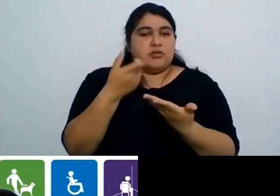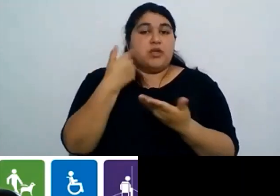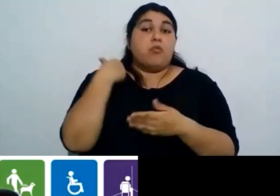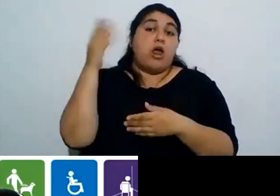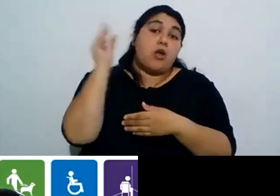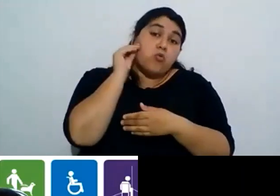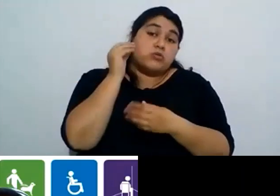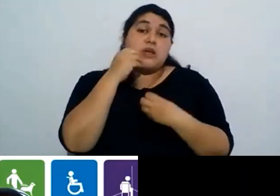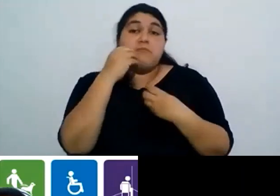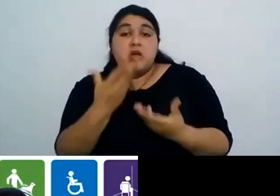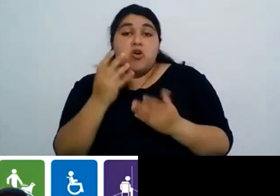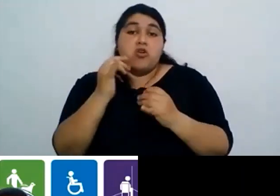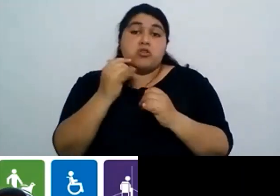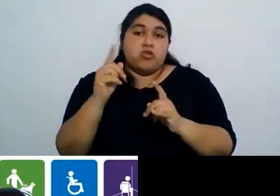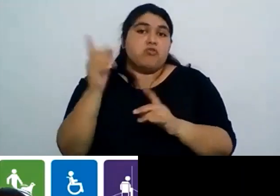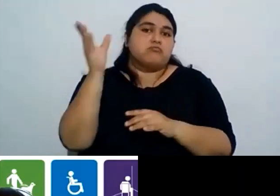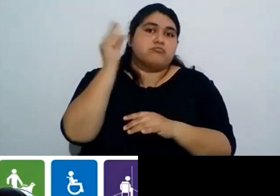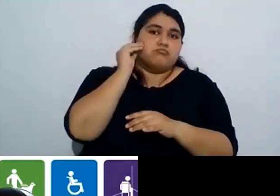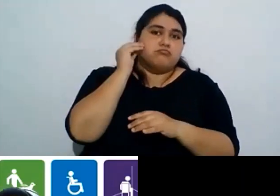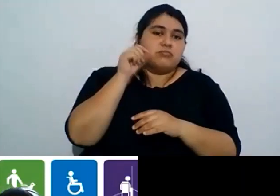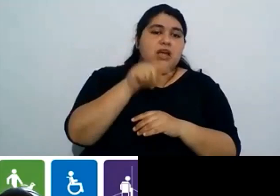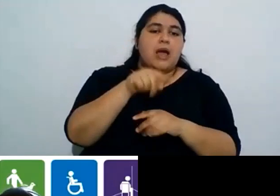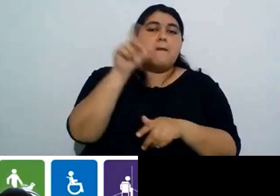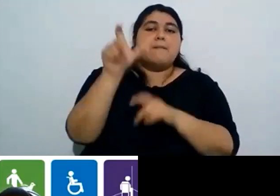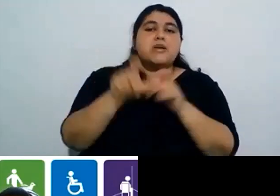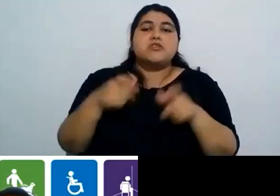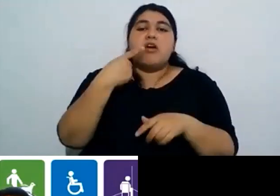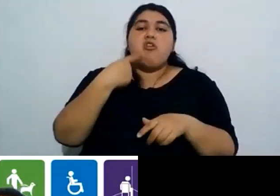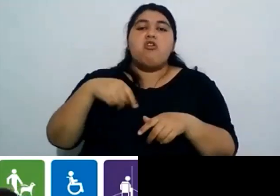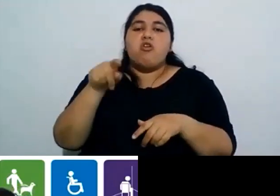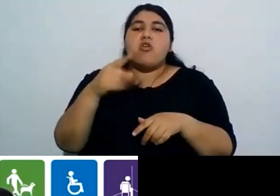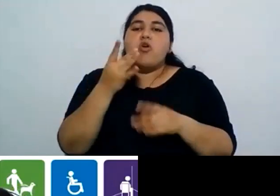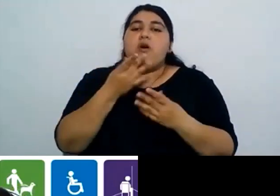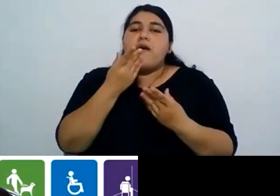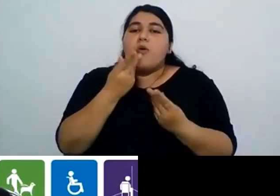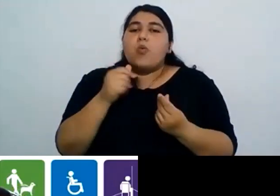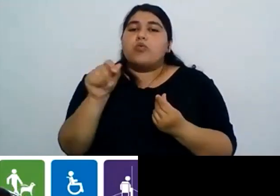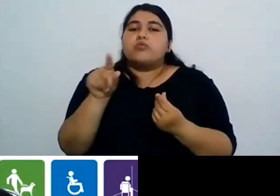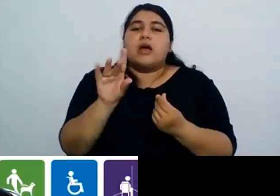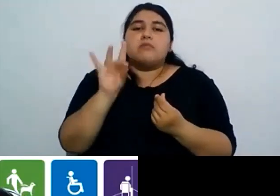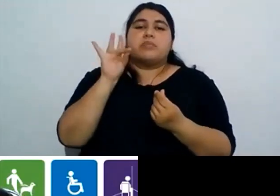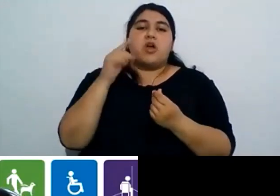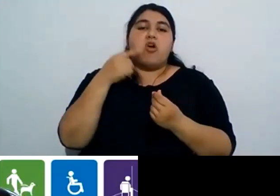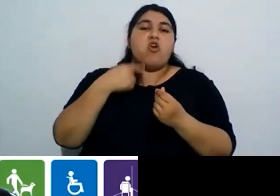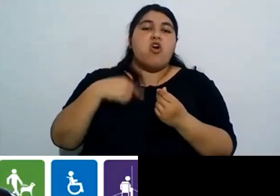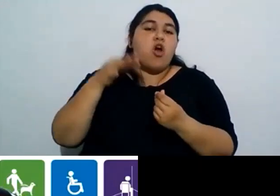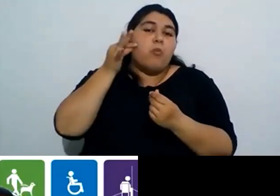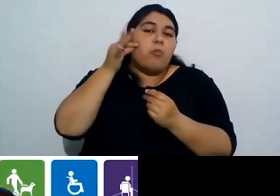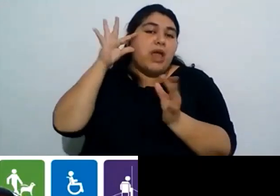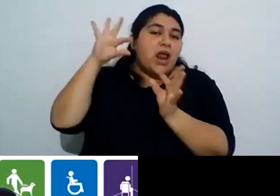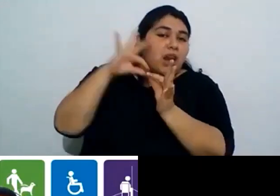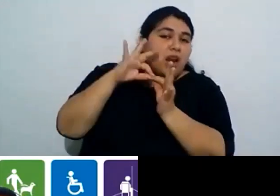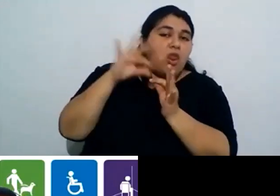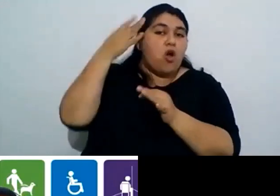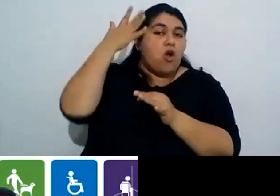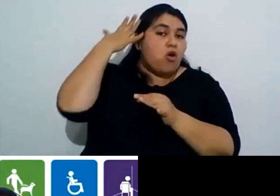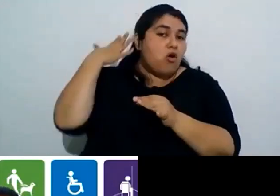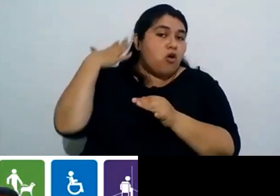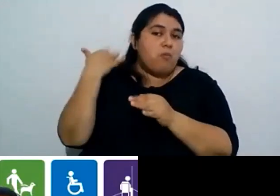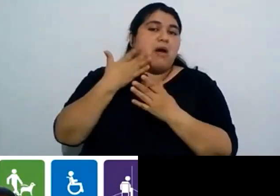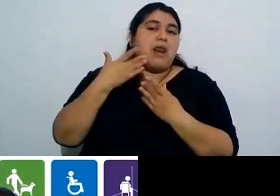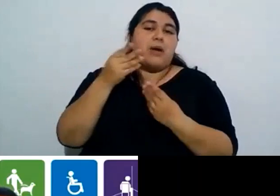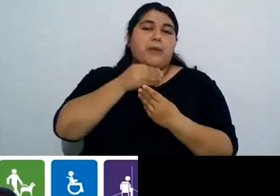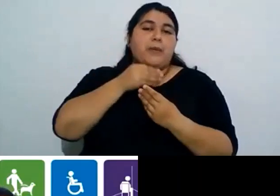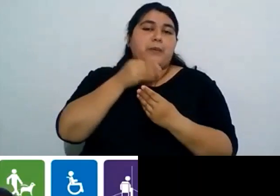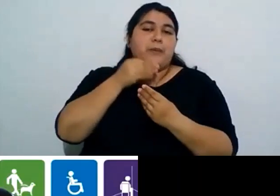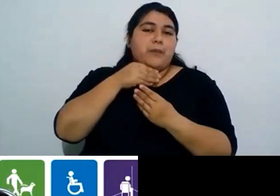mejor. Mucha gente escoge el color de piel o el color de cabello para disimularlo, para esconderlo